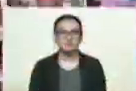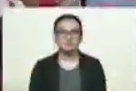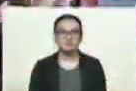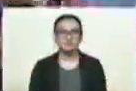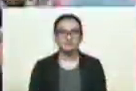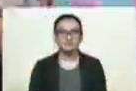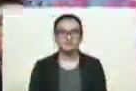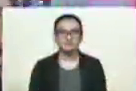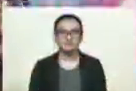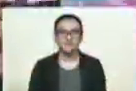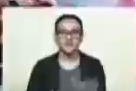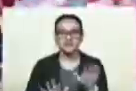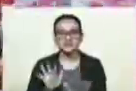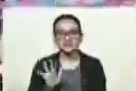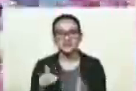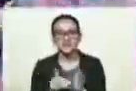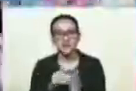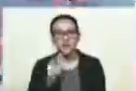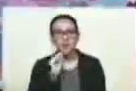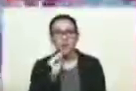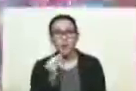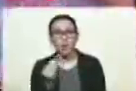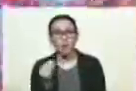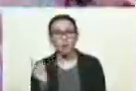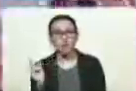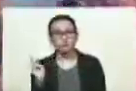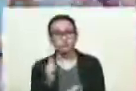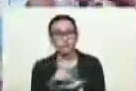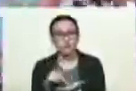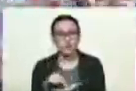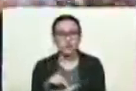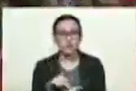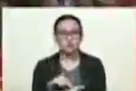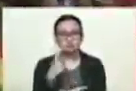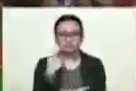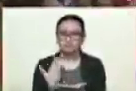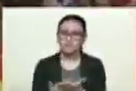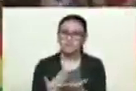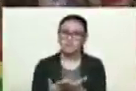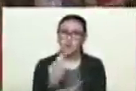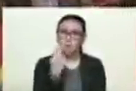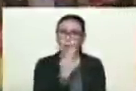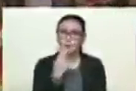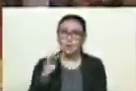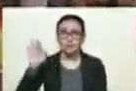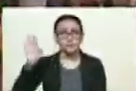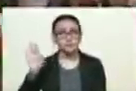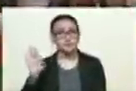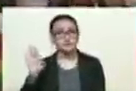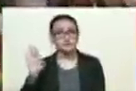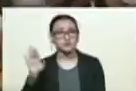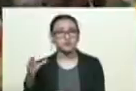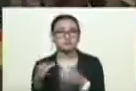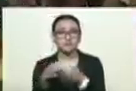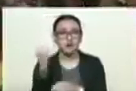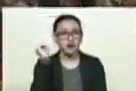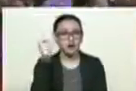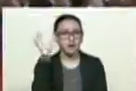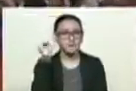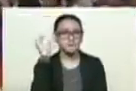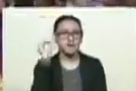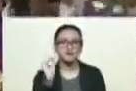y fueron también testigos de esta juramentación del comando de campaña